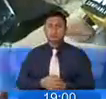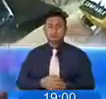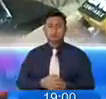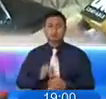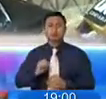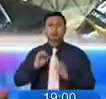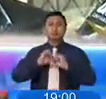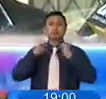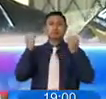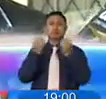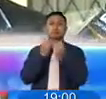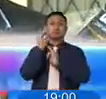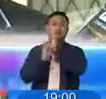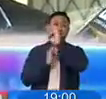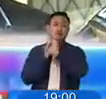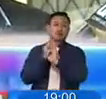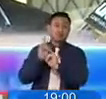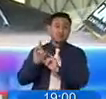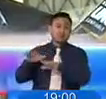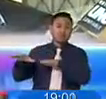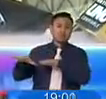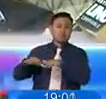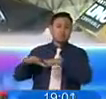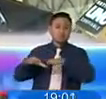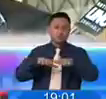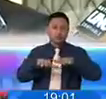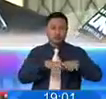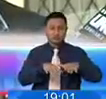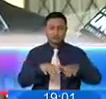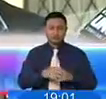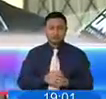organismo internacional que coordine,